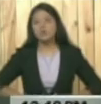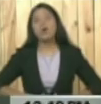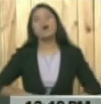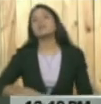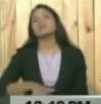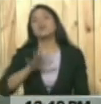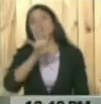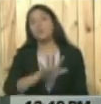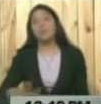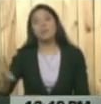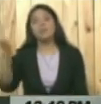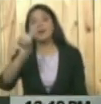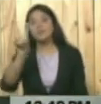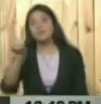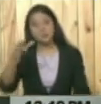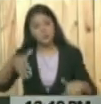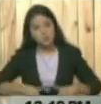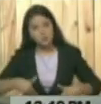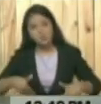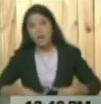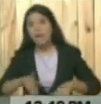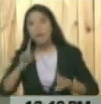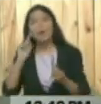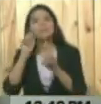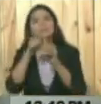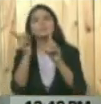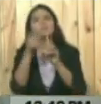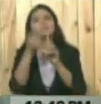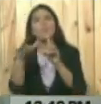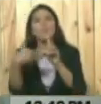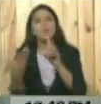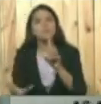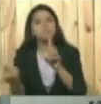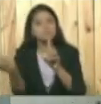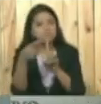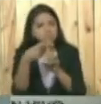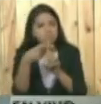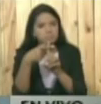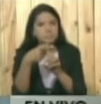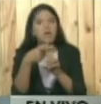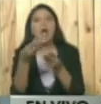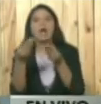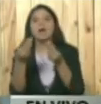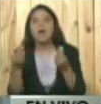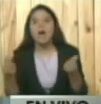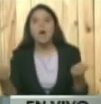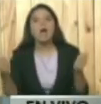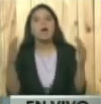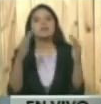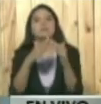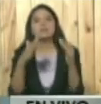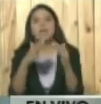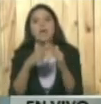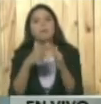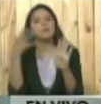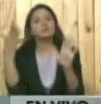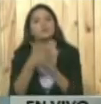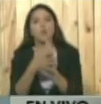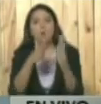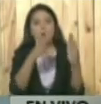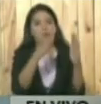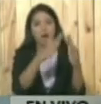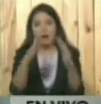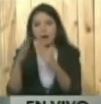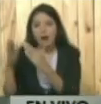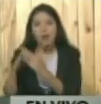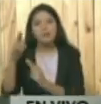República en función del objetivo central, ir resolviendo el tema de la vivienda, del hábitat, de